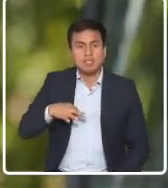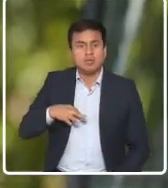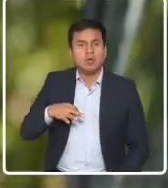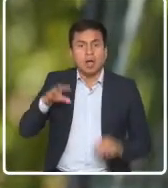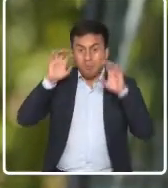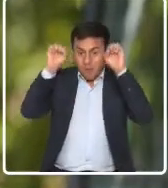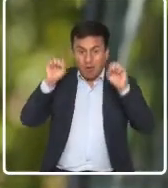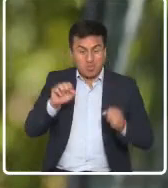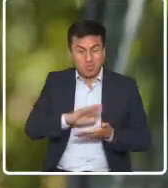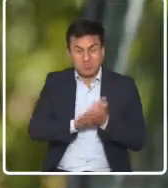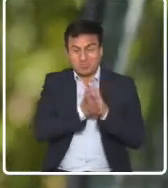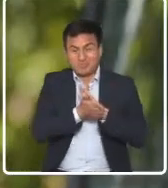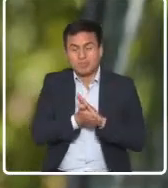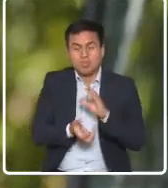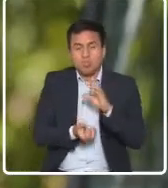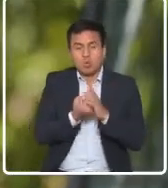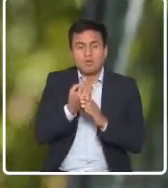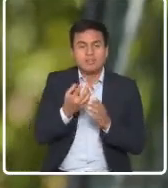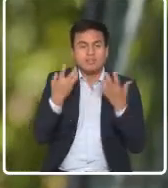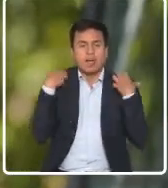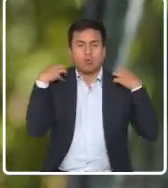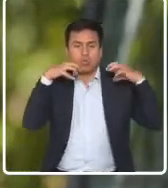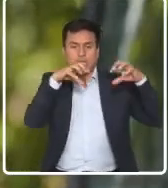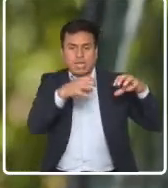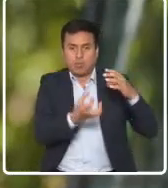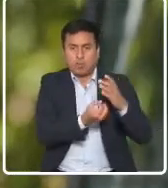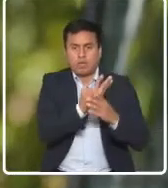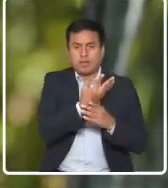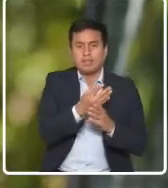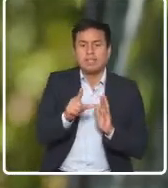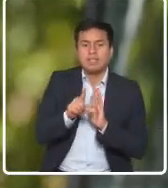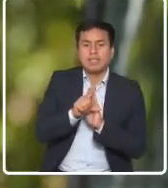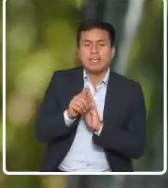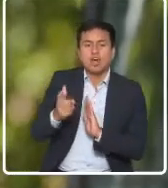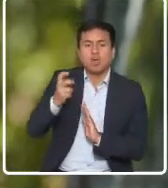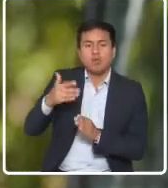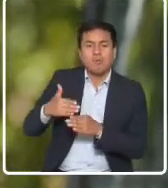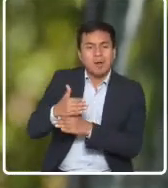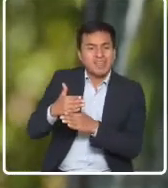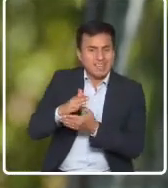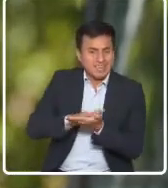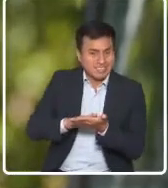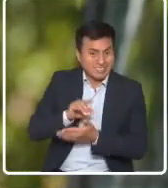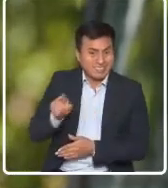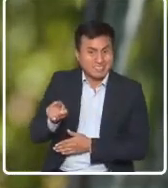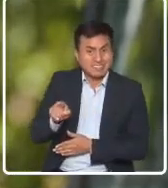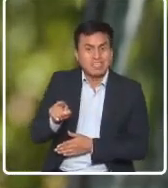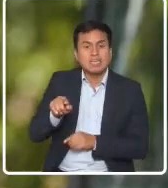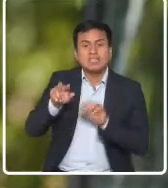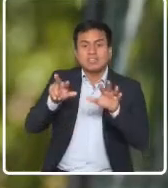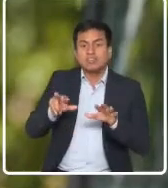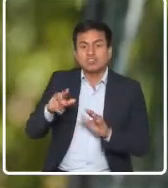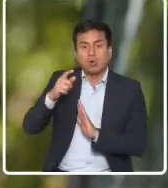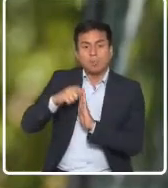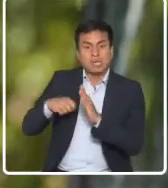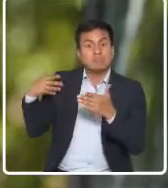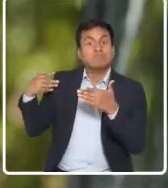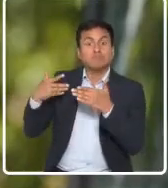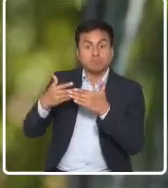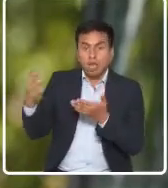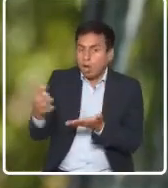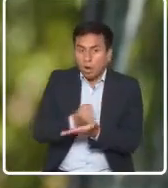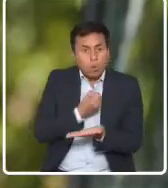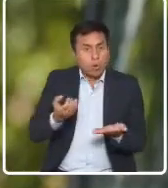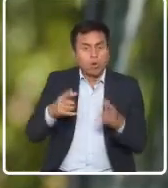Público, Fiscalía, de nuevas facultades, como la ley del robo de madera, que en 18 meses